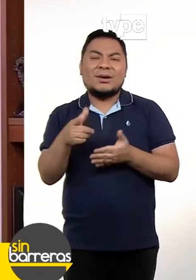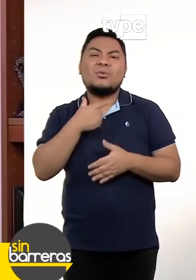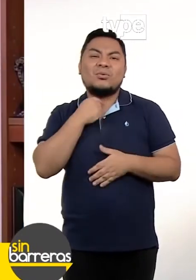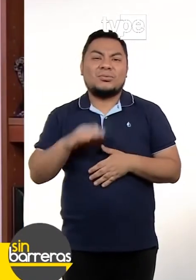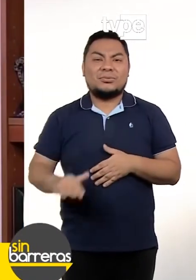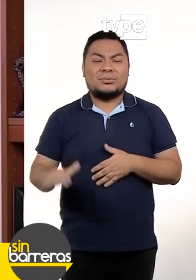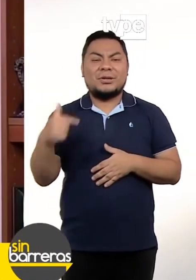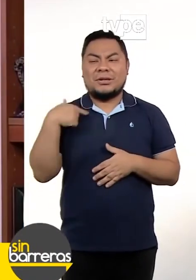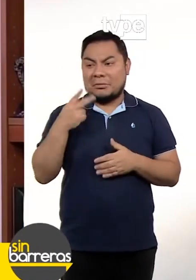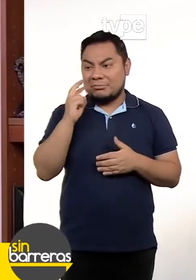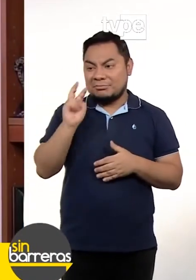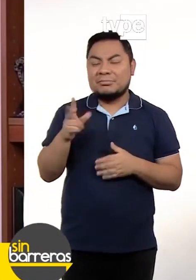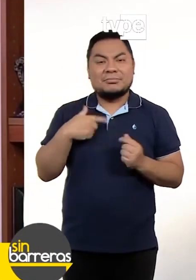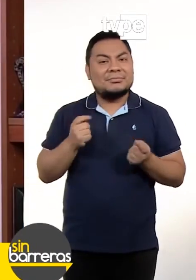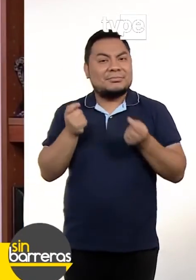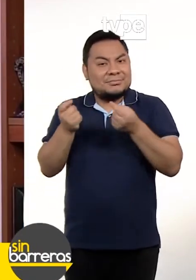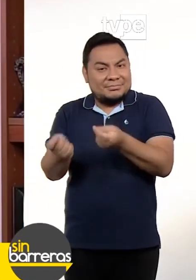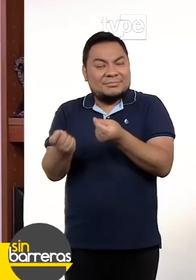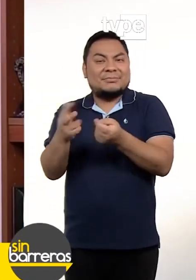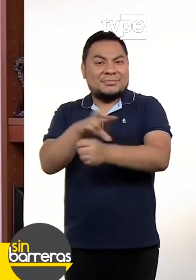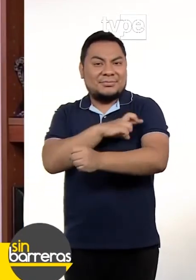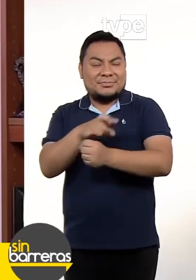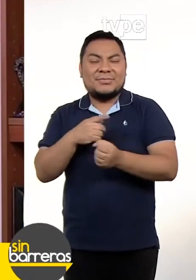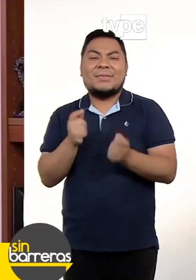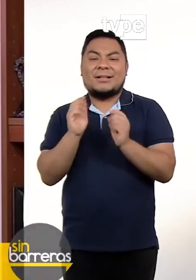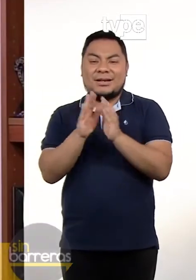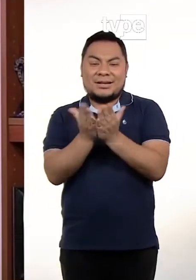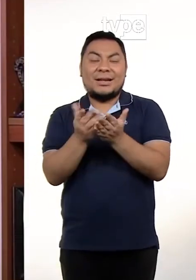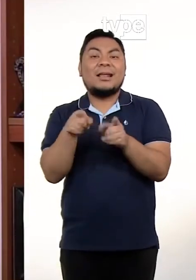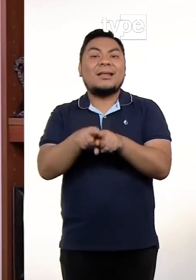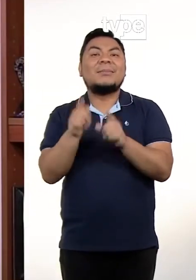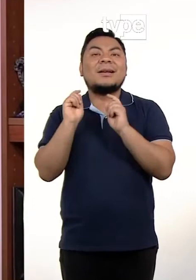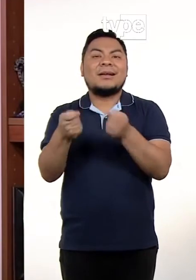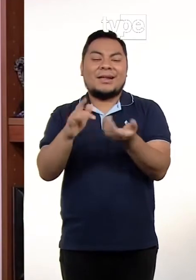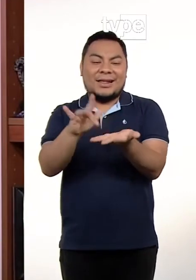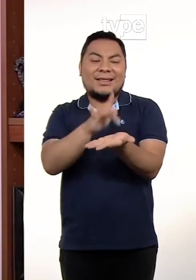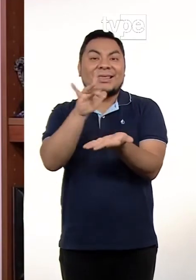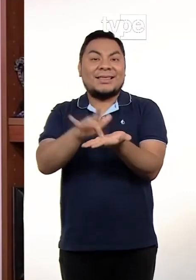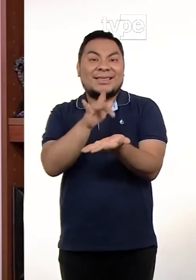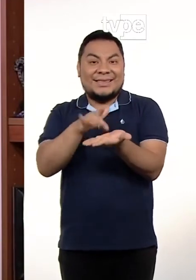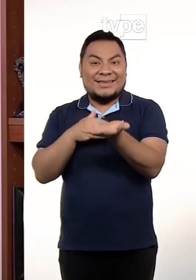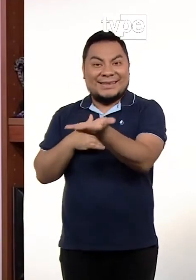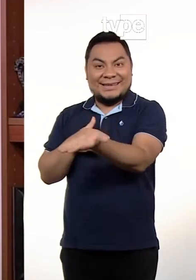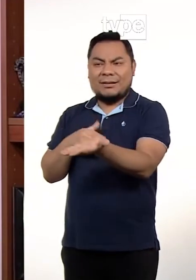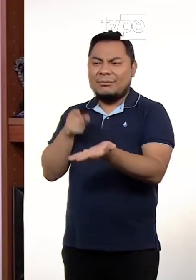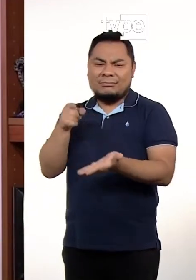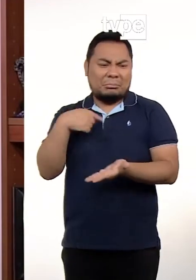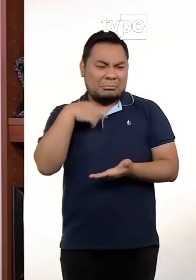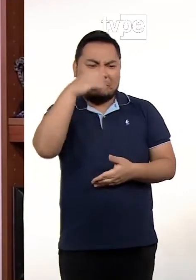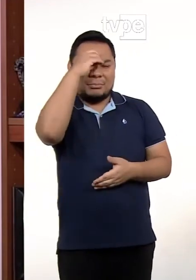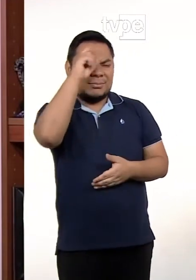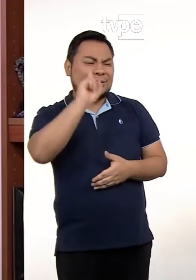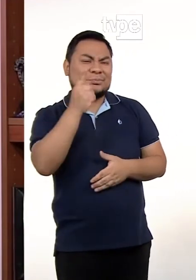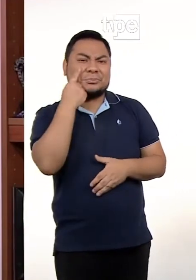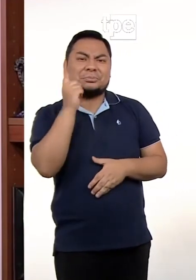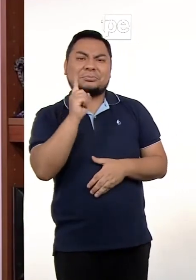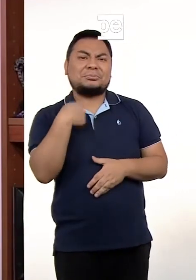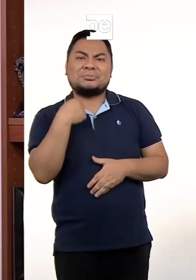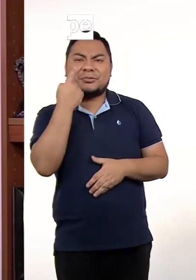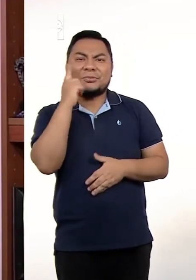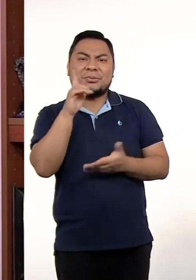mamá es un vivo ejemplo de eso, el momento que nosotros le regalamos una tablet, ella pensaba, ¿y qué voy a hacer con esto? No voy a